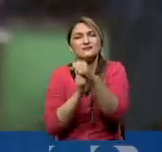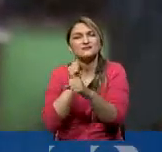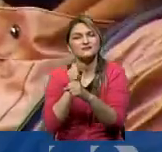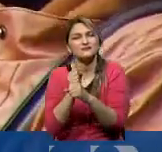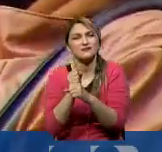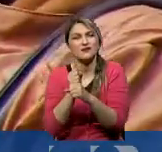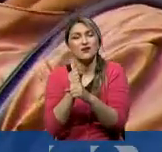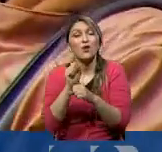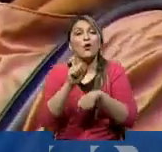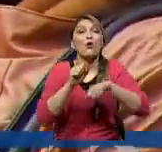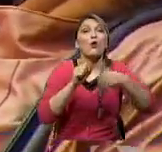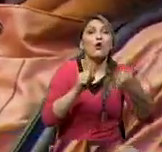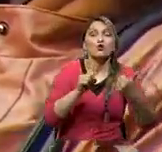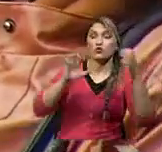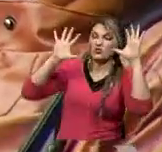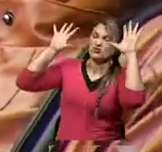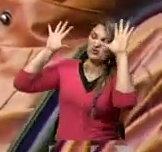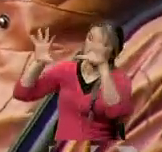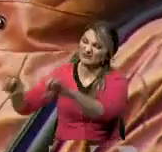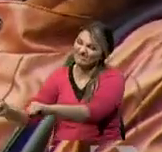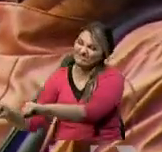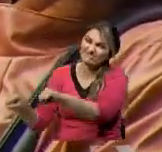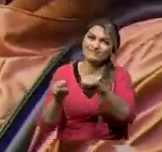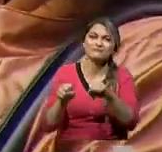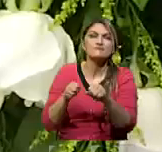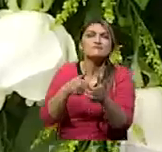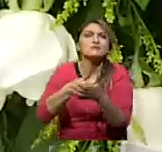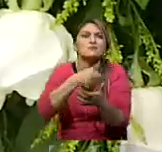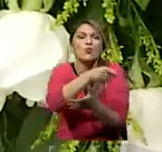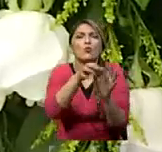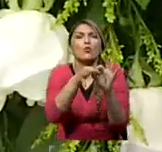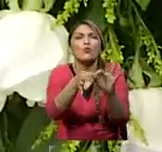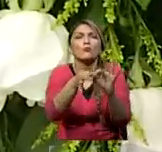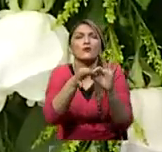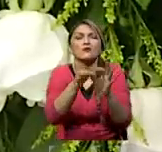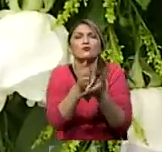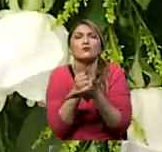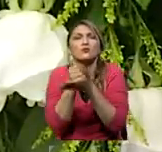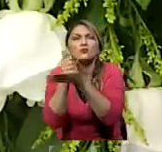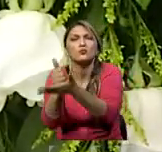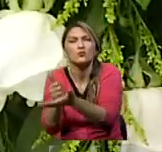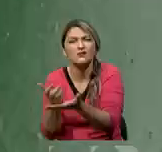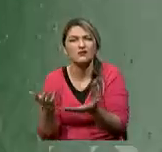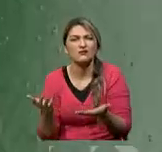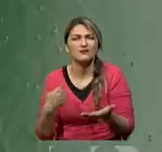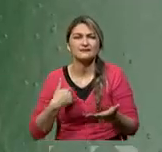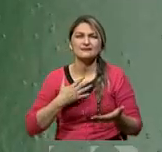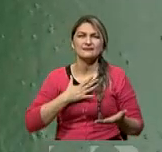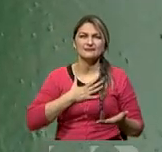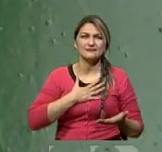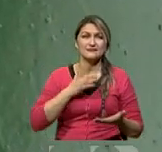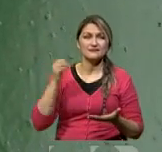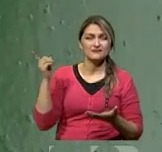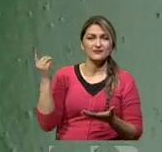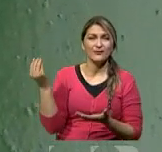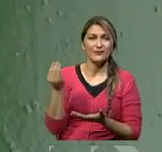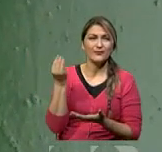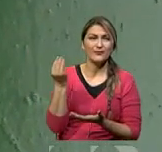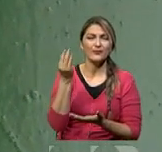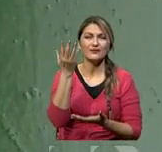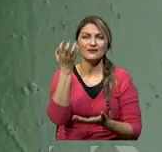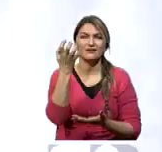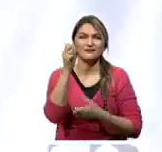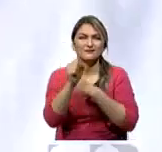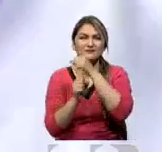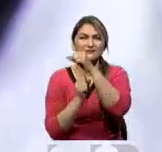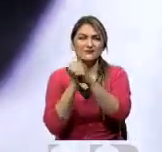despegó. Entre lágrimas e indignados, acudieron al velorio para dar el último adiós al estudiante de 15 años que, a decir de